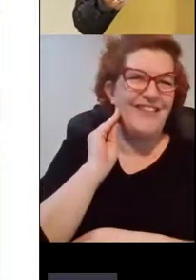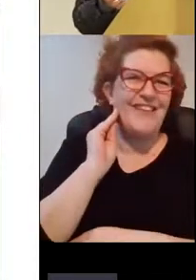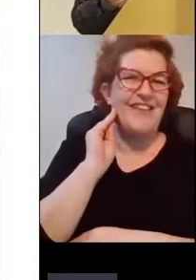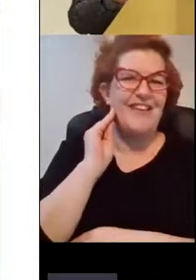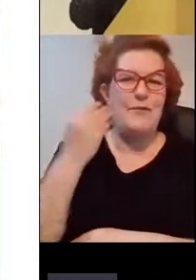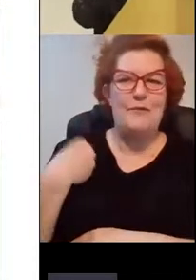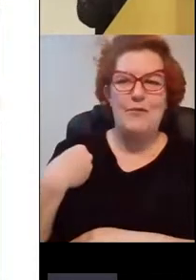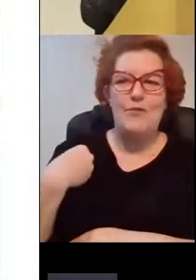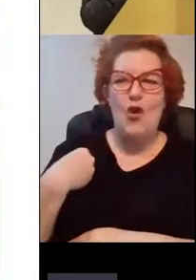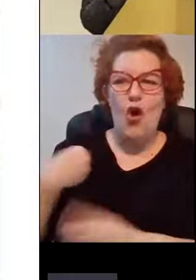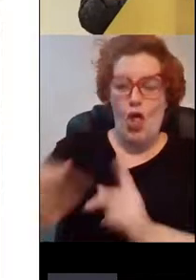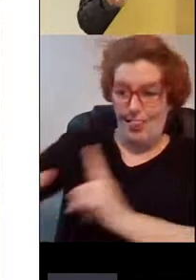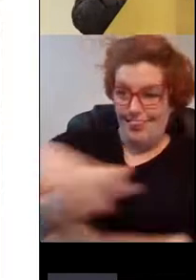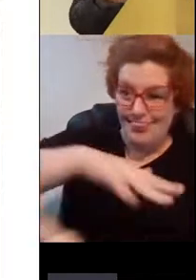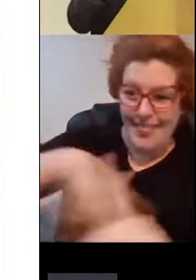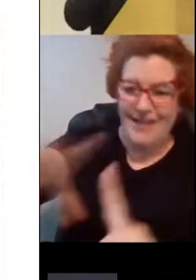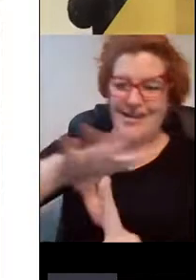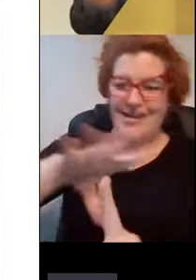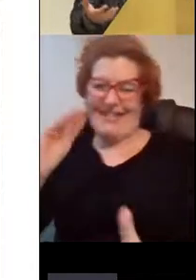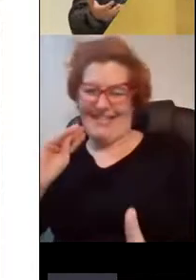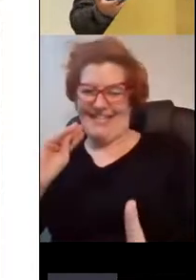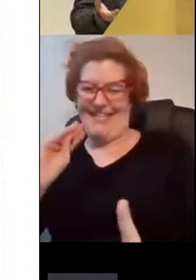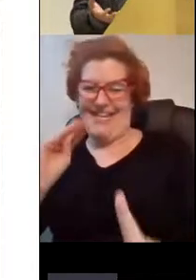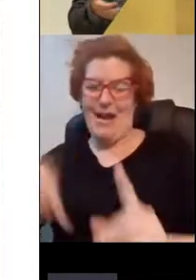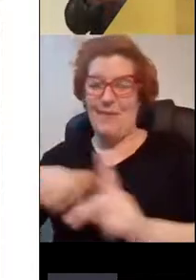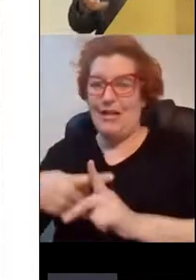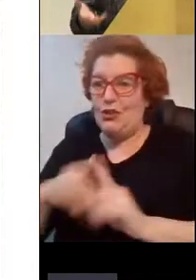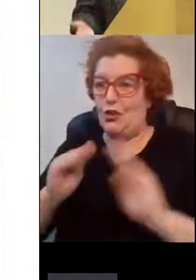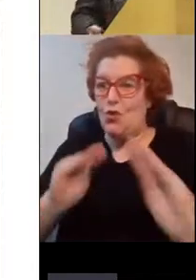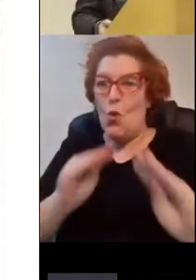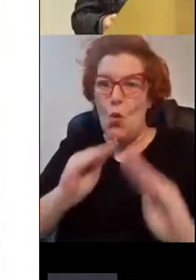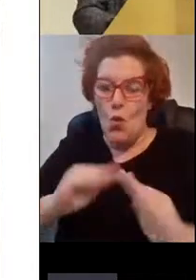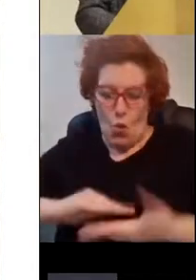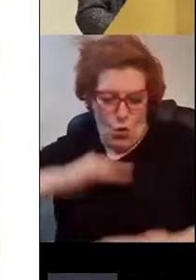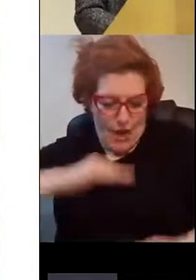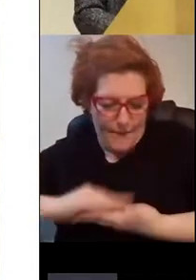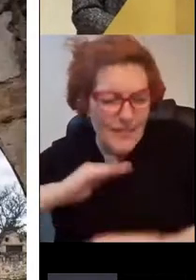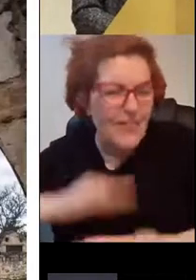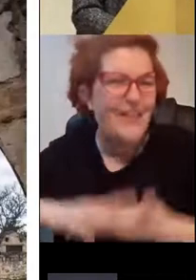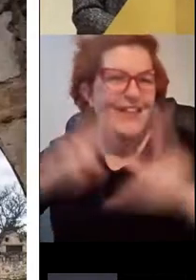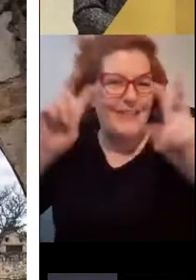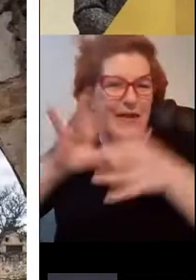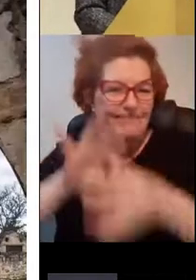el territorio y de cómo luego ellos desarrollan las competencias en relación a.